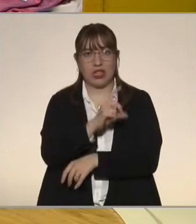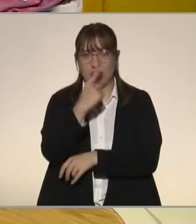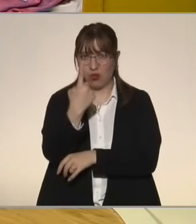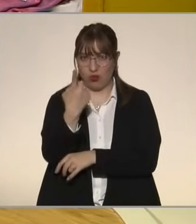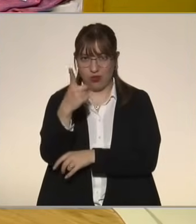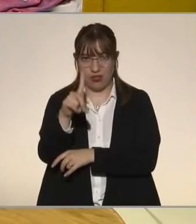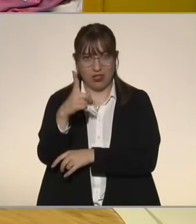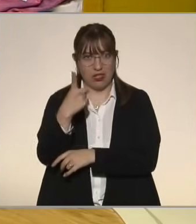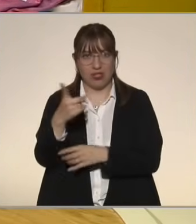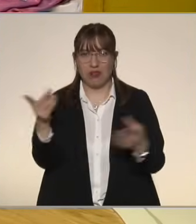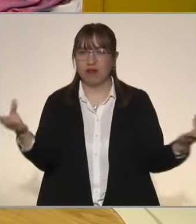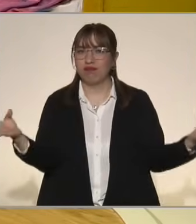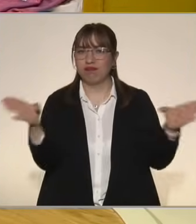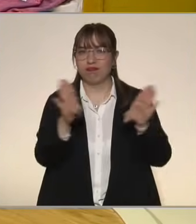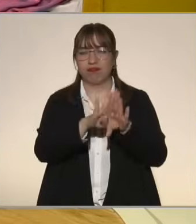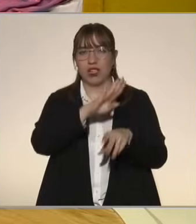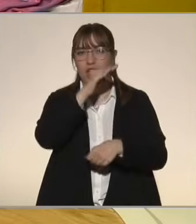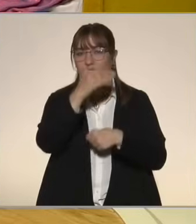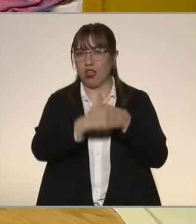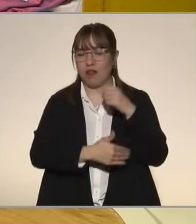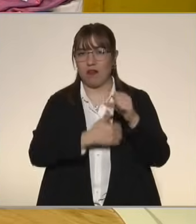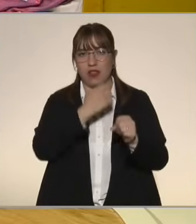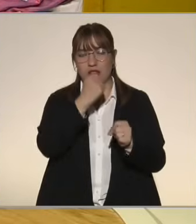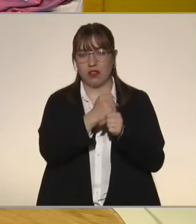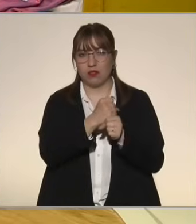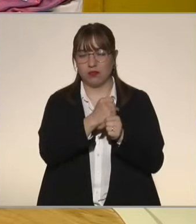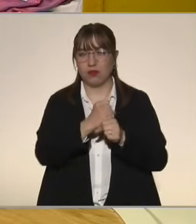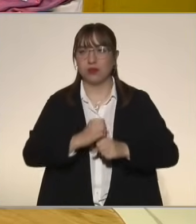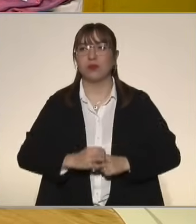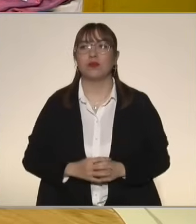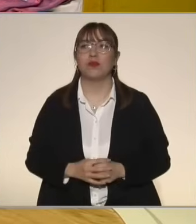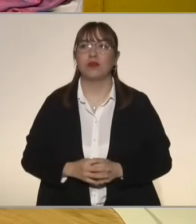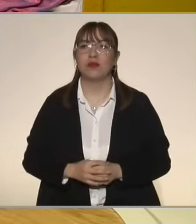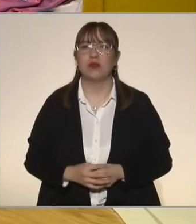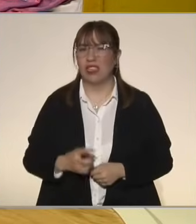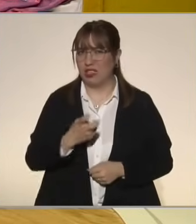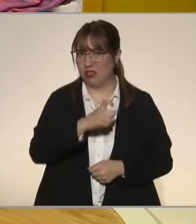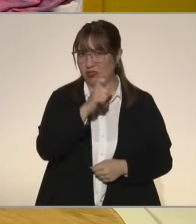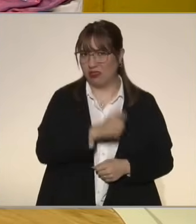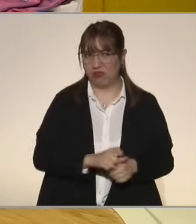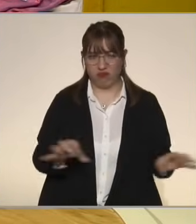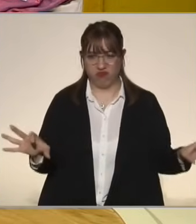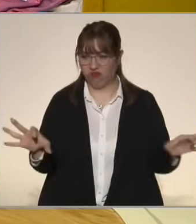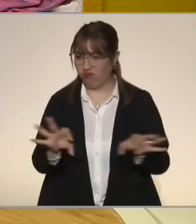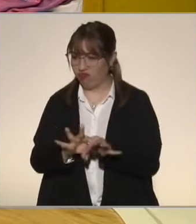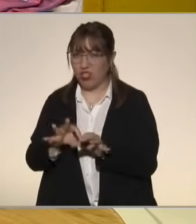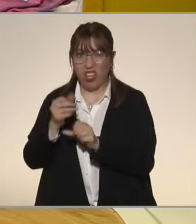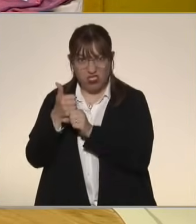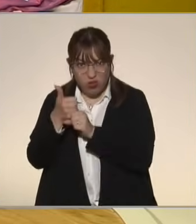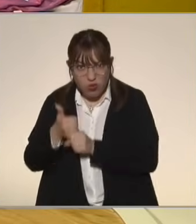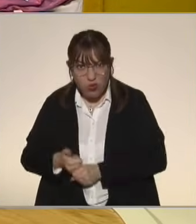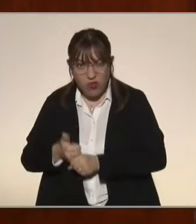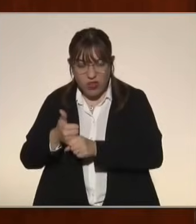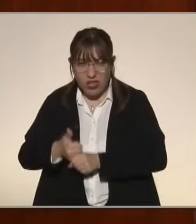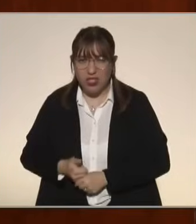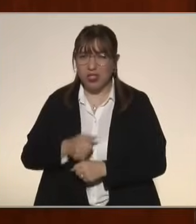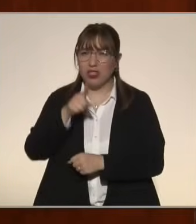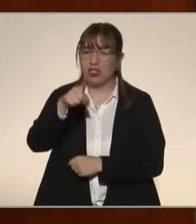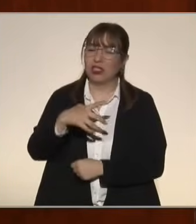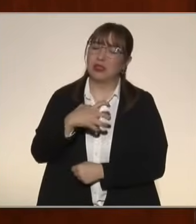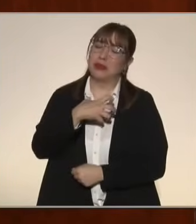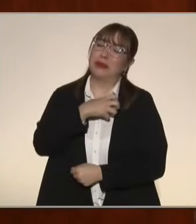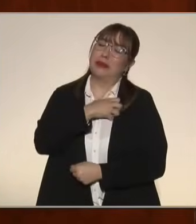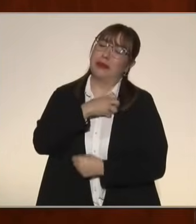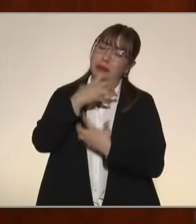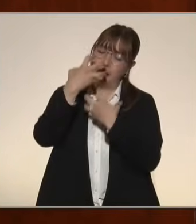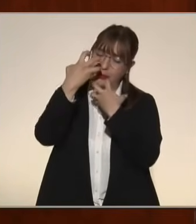cerrar, lo cual no debe de ir ligado necesariamente a sufrirlo. Exacto. O a sentirte mal